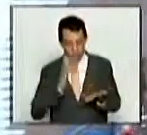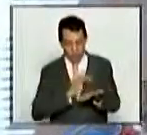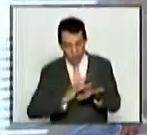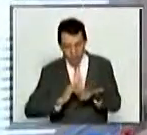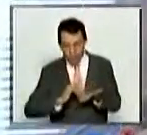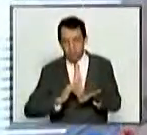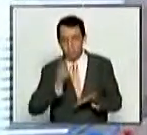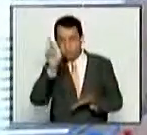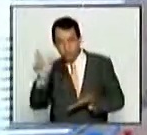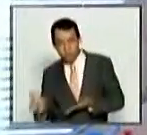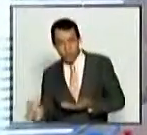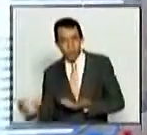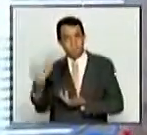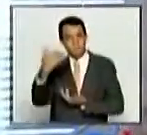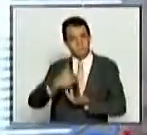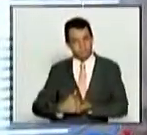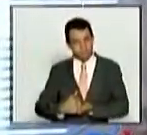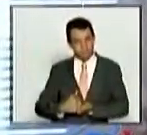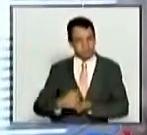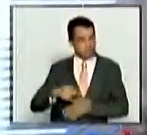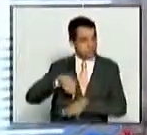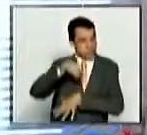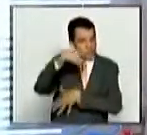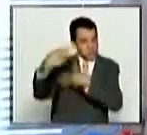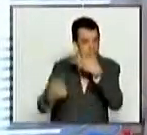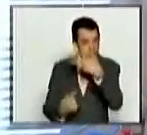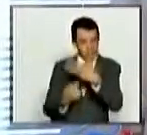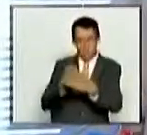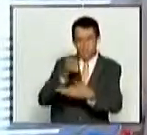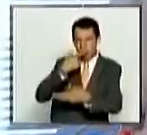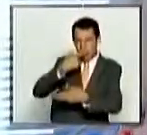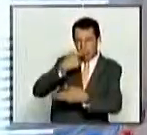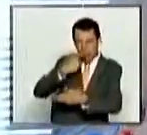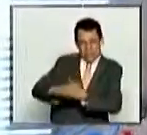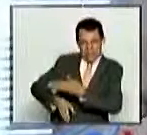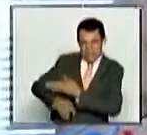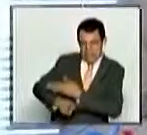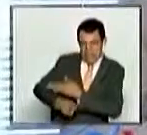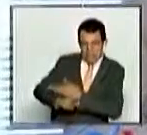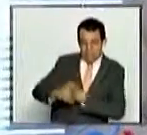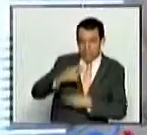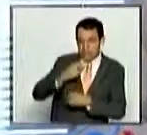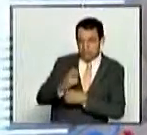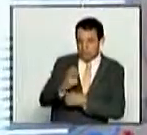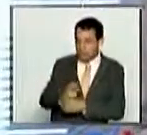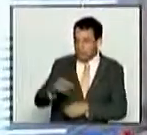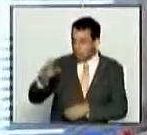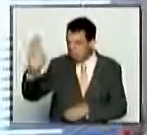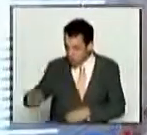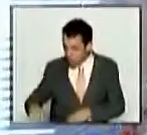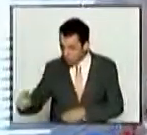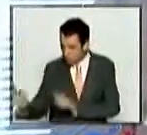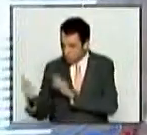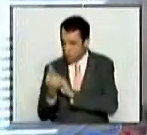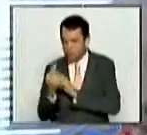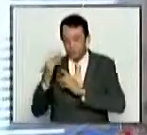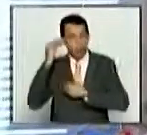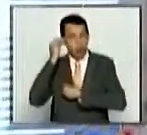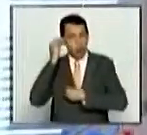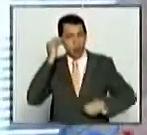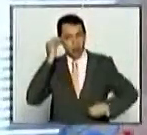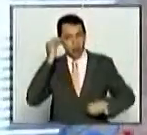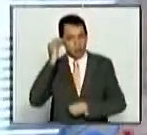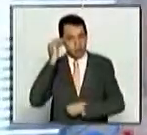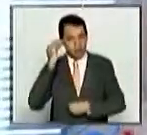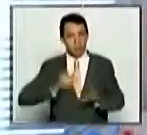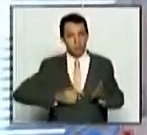recibe un paciente que viene con toda esta medicación de por vida y uno le hace una aplicación de láser, le hace una acupuntura